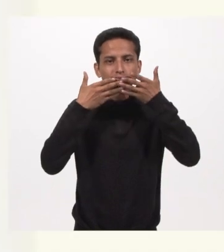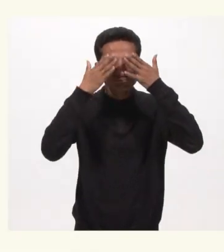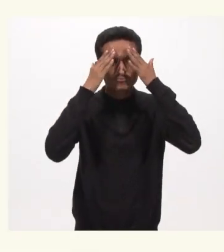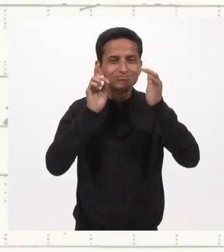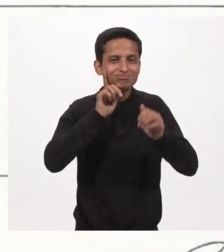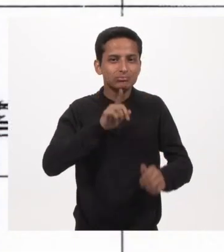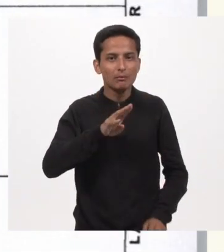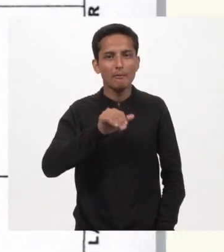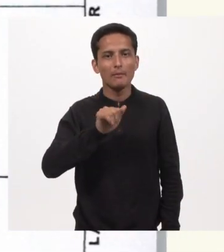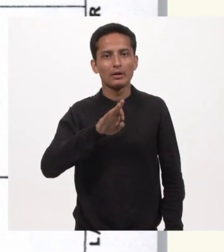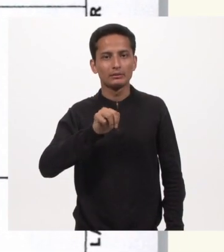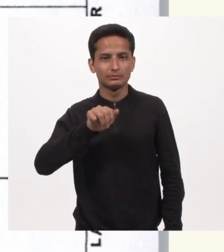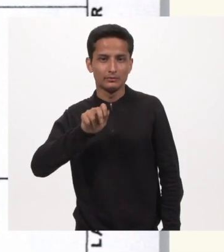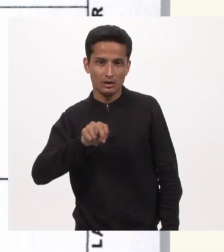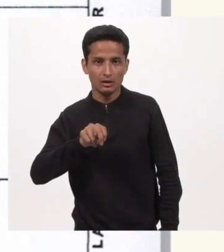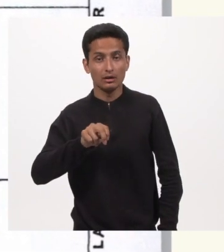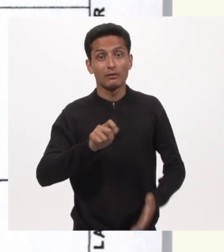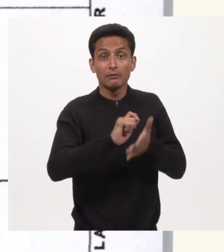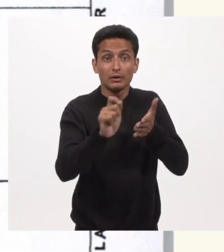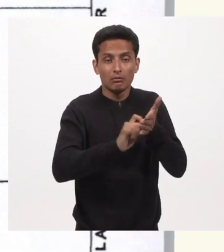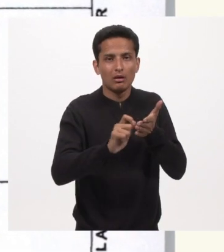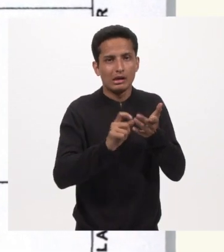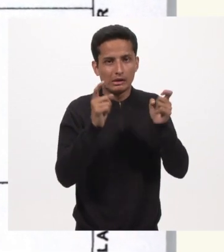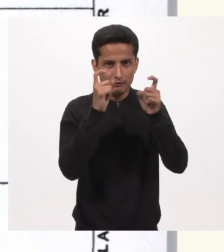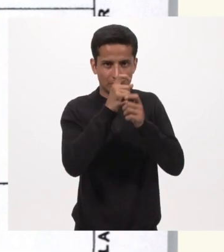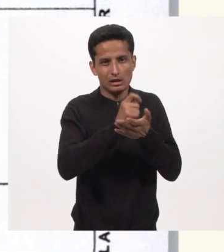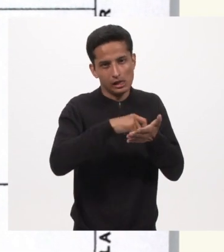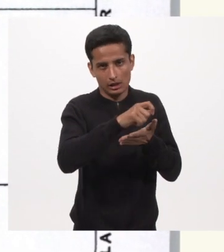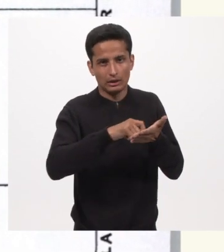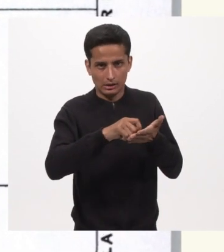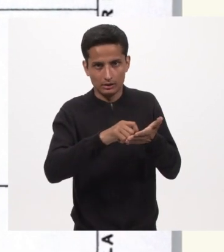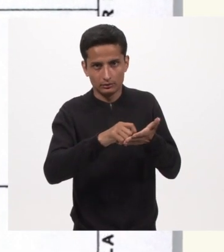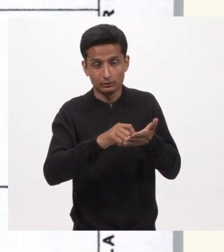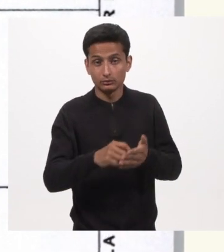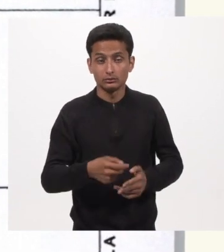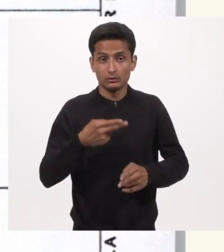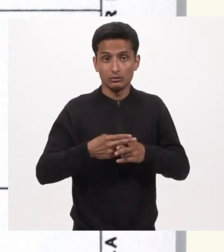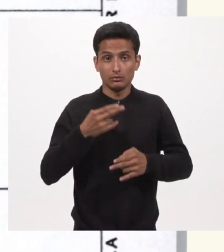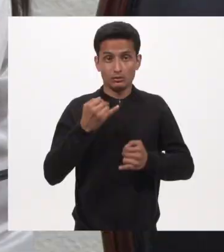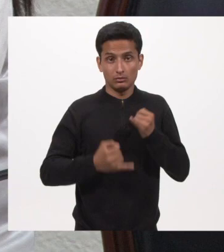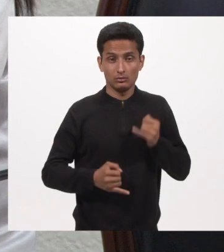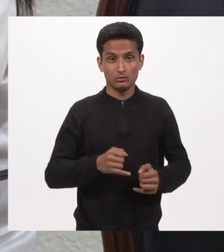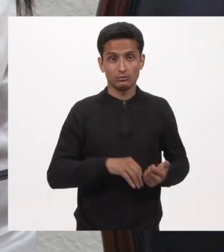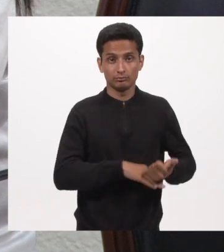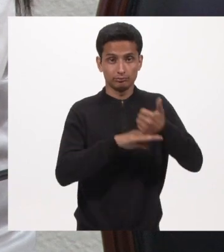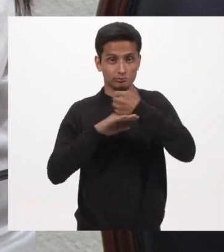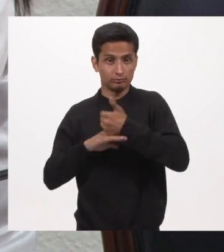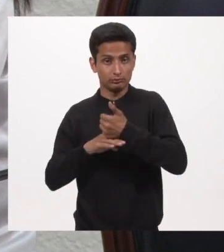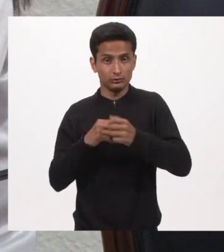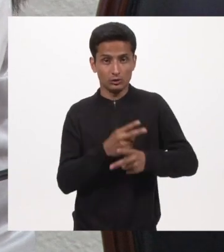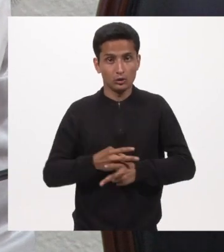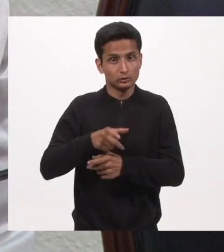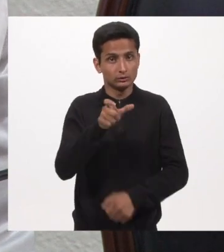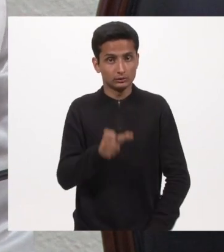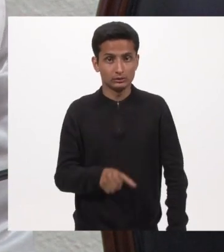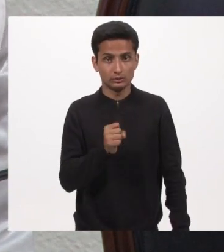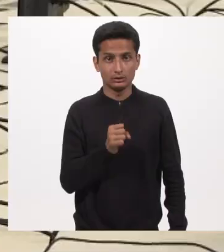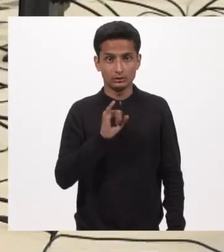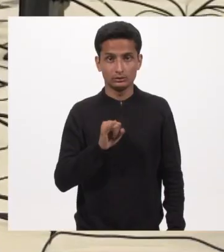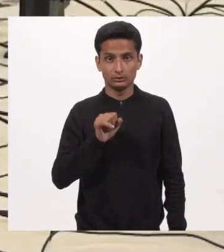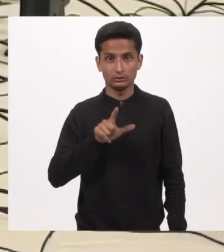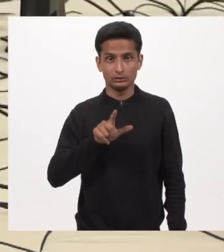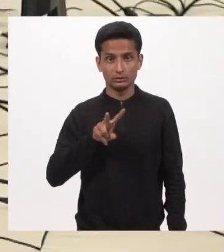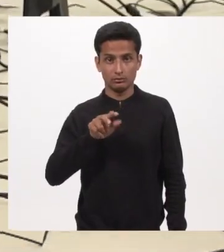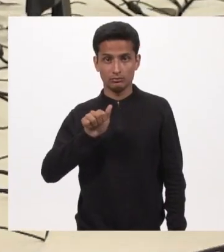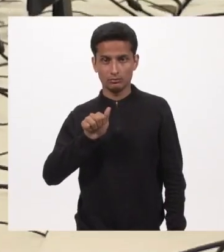Batman, y firmas con evidentes inconsistencias de forma. Por su parte, la consejera del Consejo Nacional Electoral, Rosana